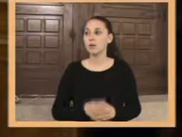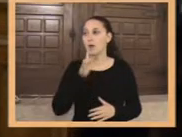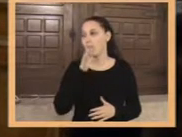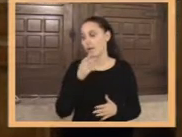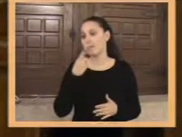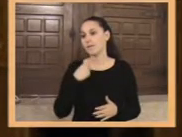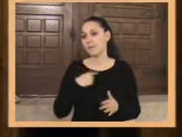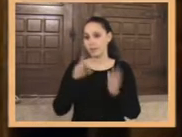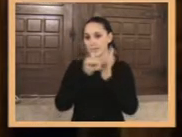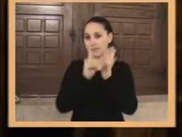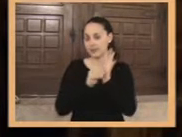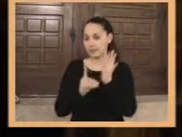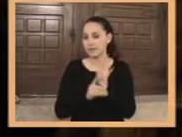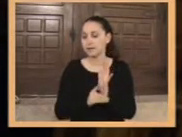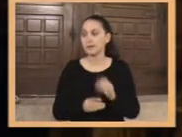está.